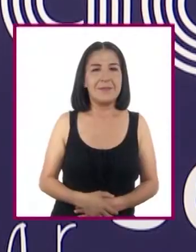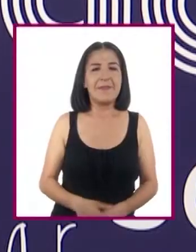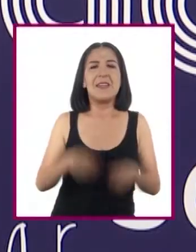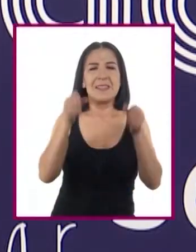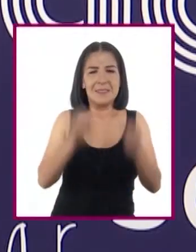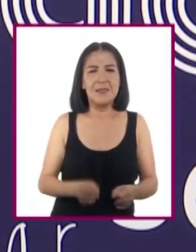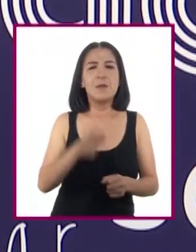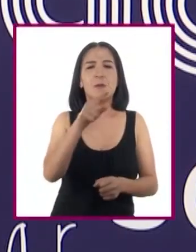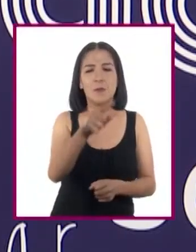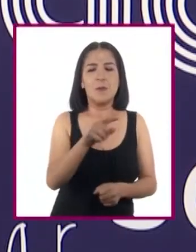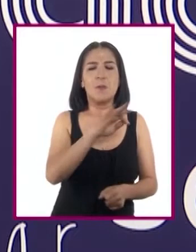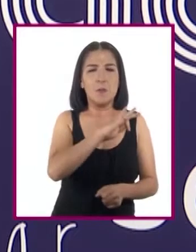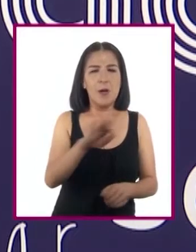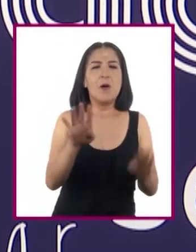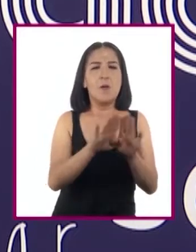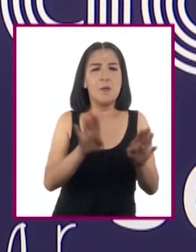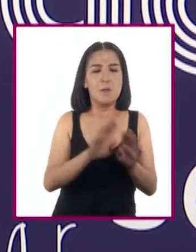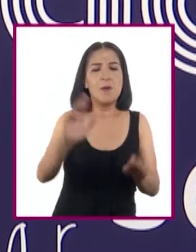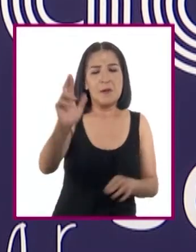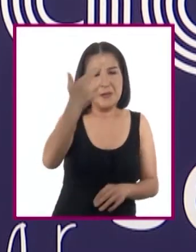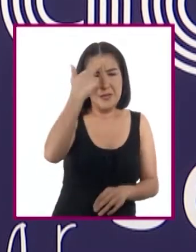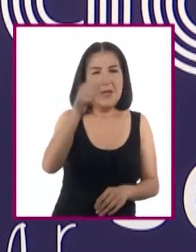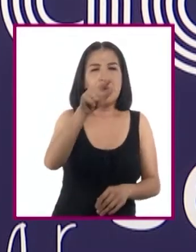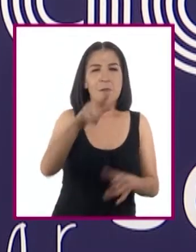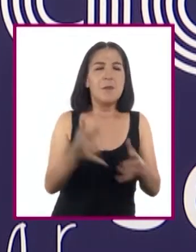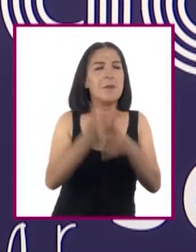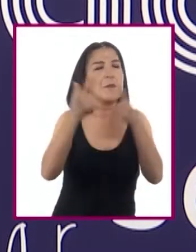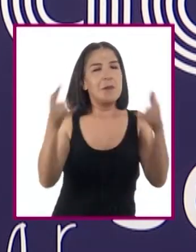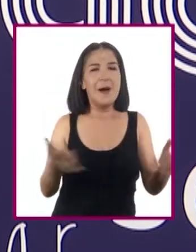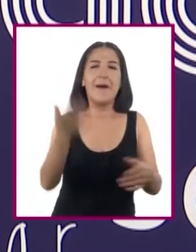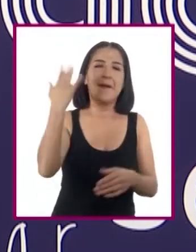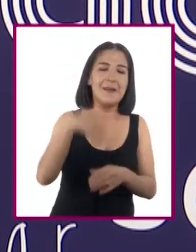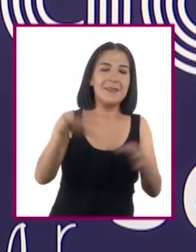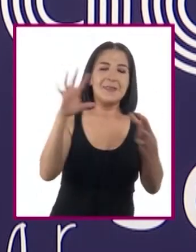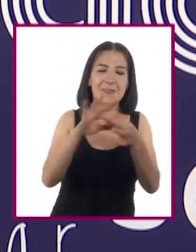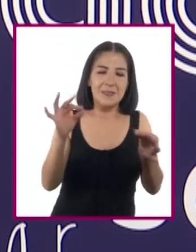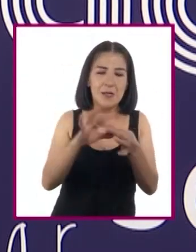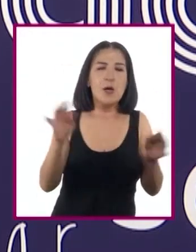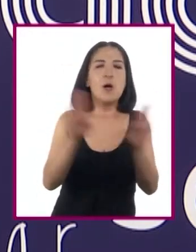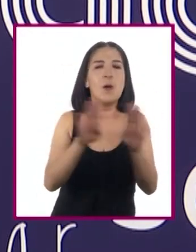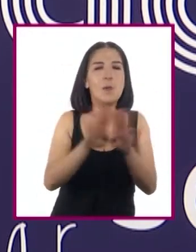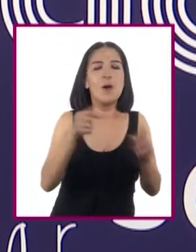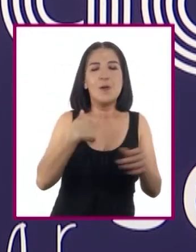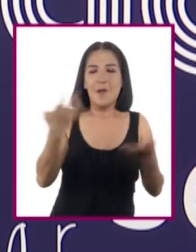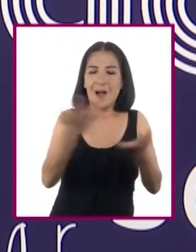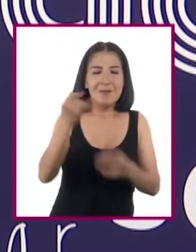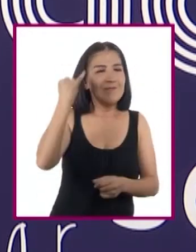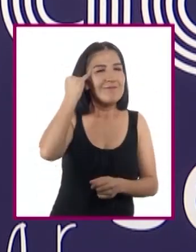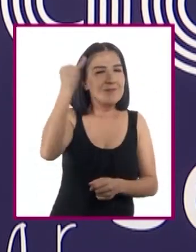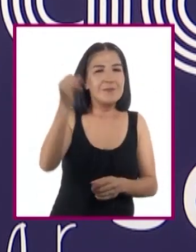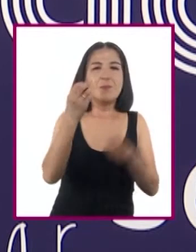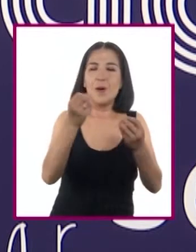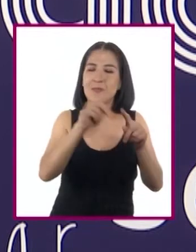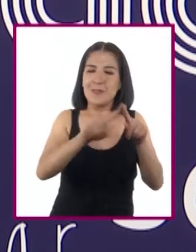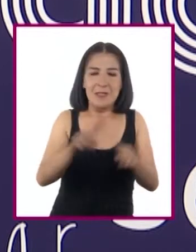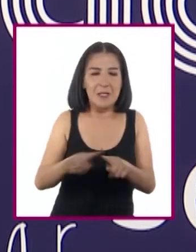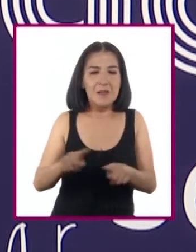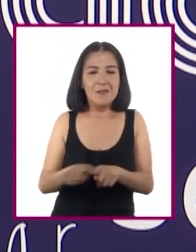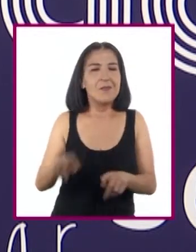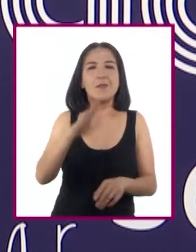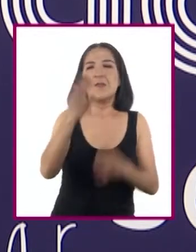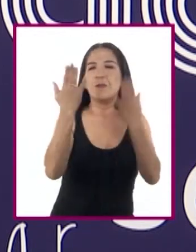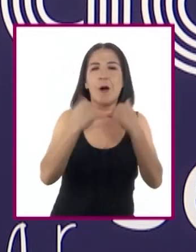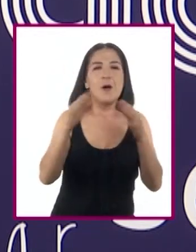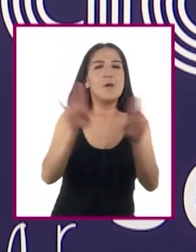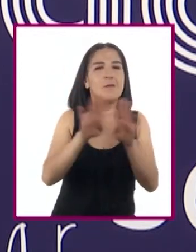Seguramente recordaron otros cuentos o relatos en los que a través de la descripción nos hacen imaginar detalles que no están